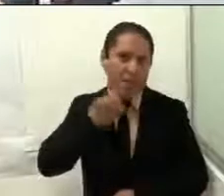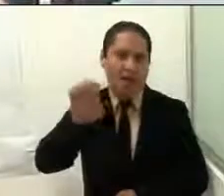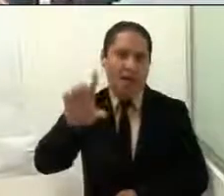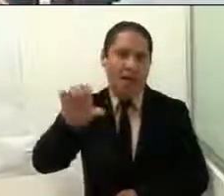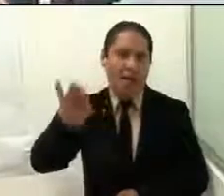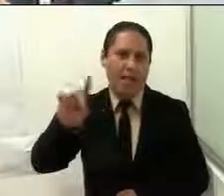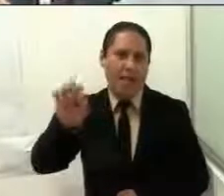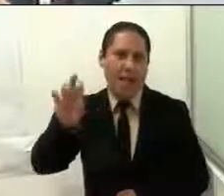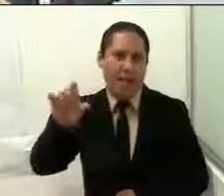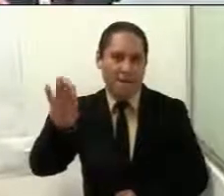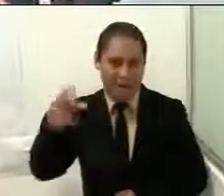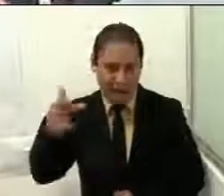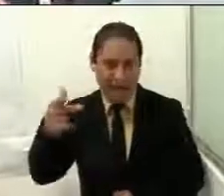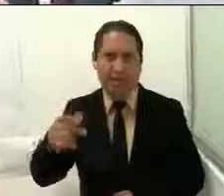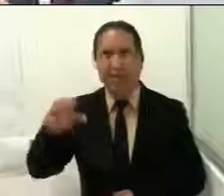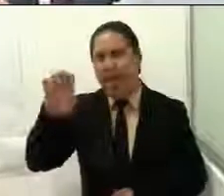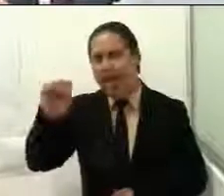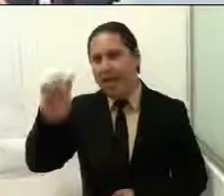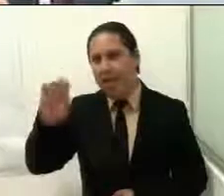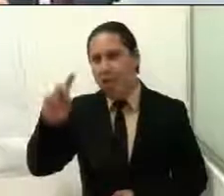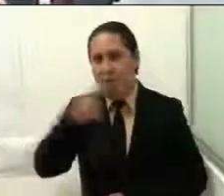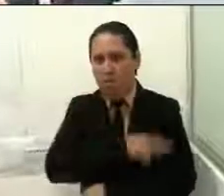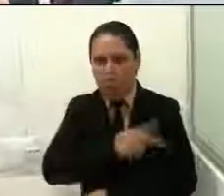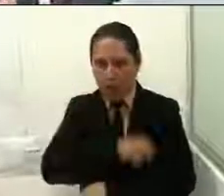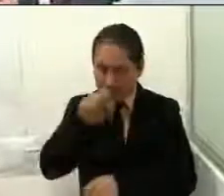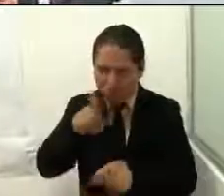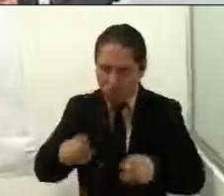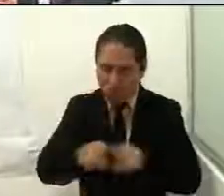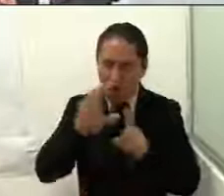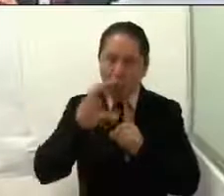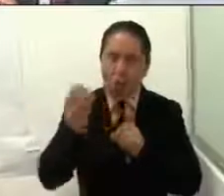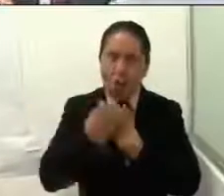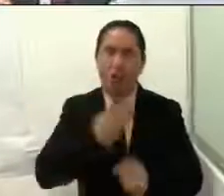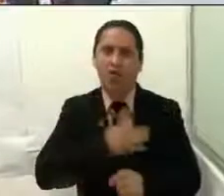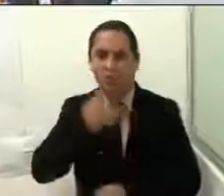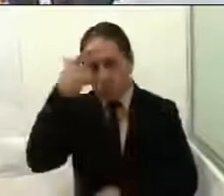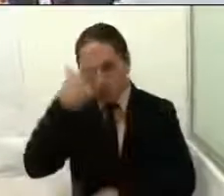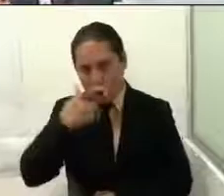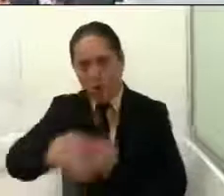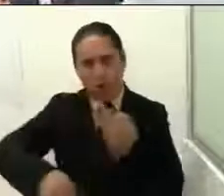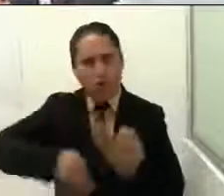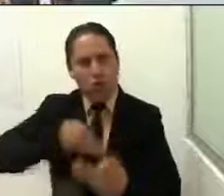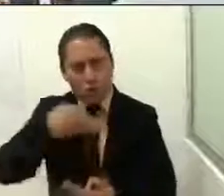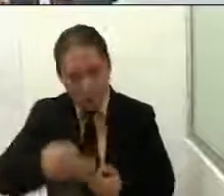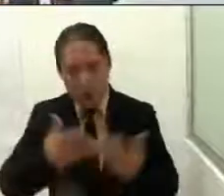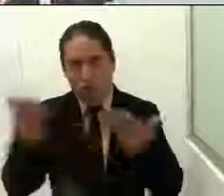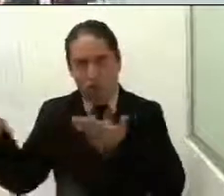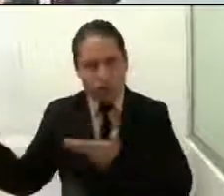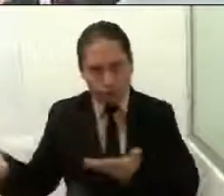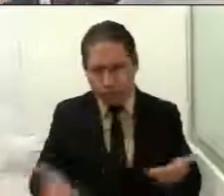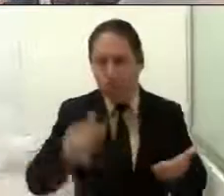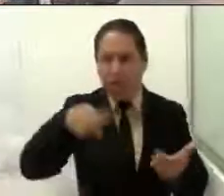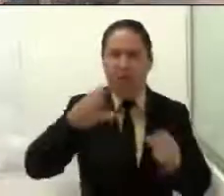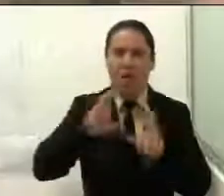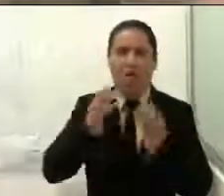escobar lo que escobedo morales vocal de esta comisión buenas noches sean todos ustedes bienvenidos a todo su equipo de trabajo